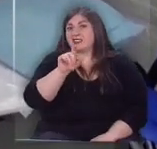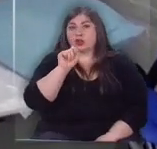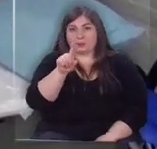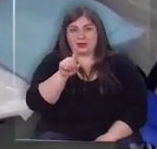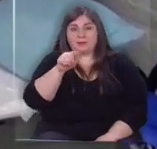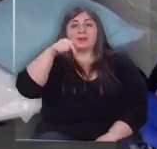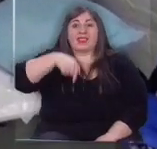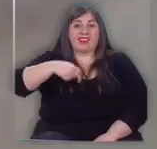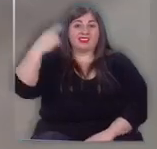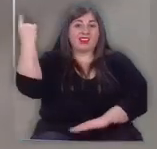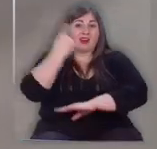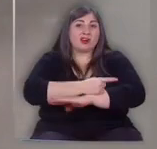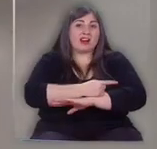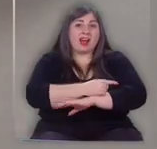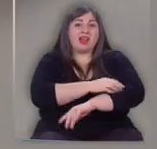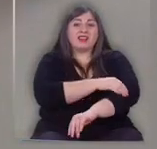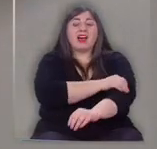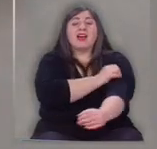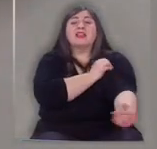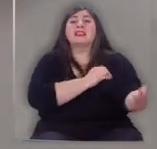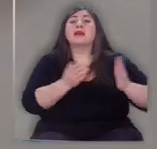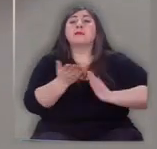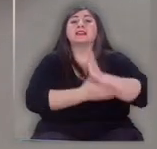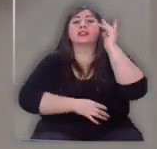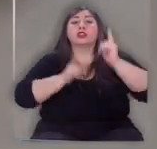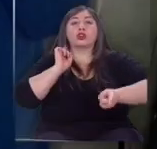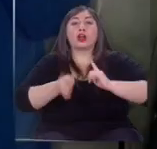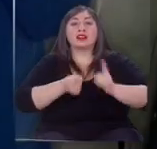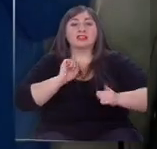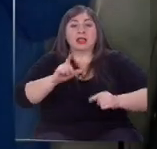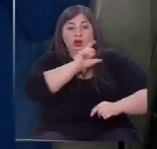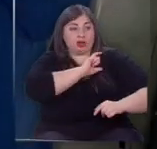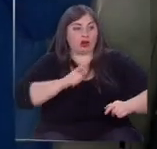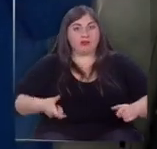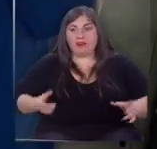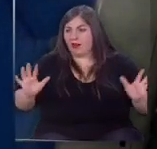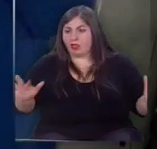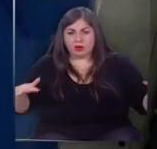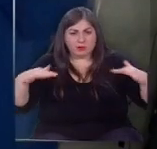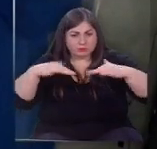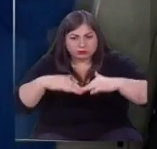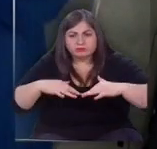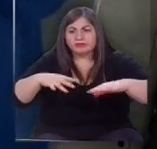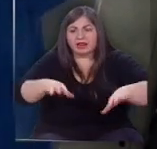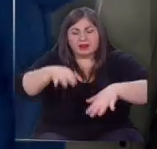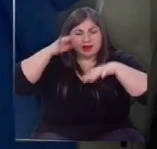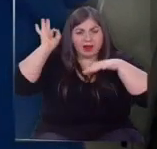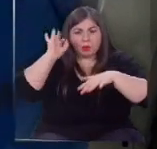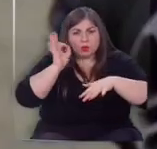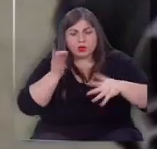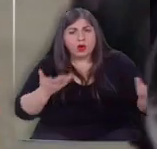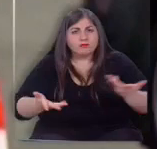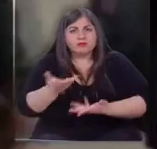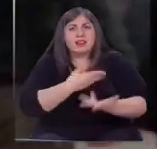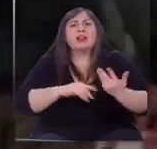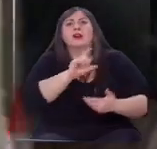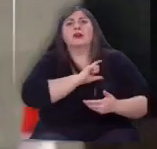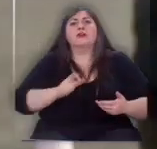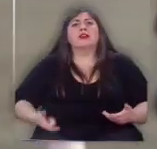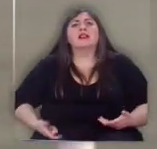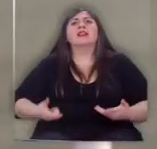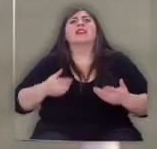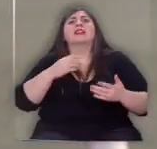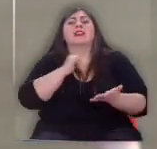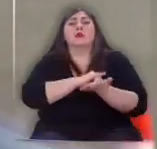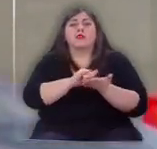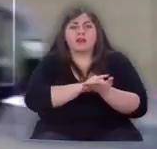Durante esta jornada se reunieron y se están comenzando a organizar los gobernadores de acá de la costa este de Estados Unidos. Hablamos de los gobernadores de los estados